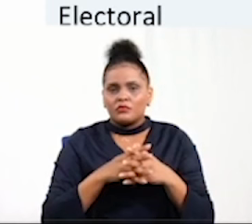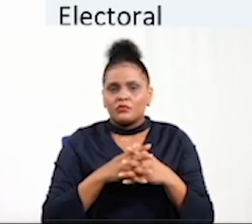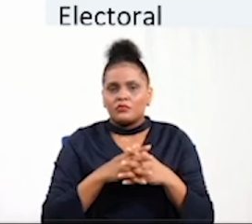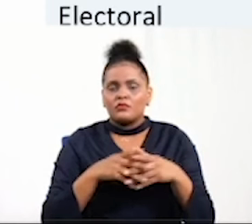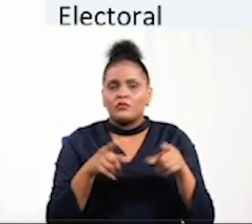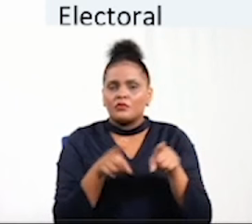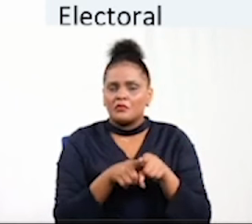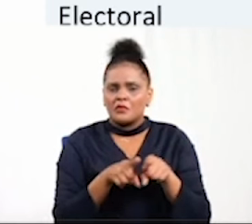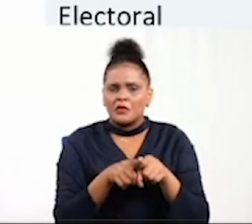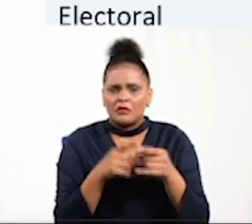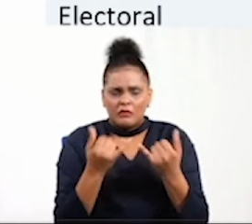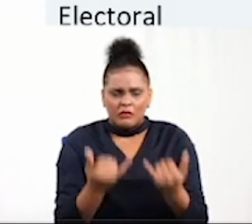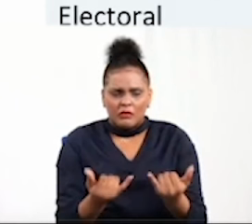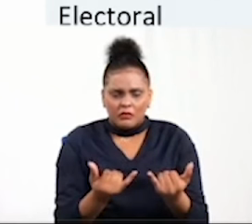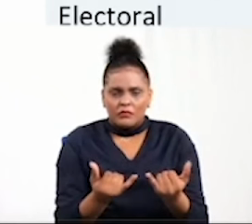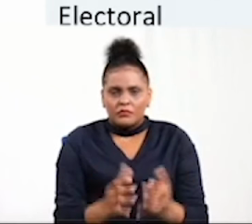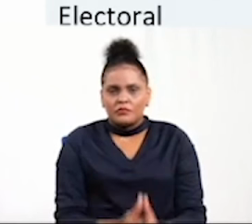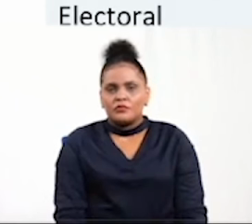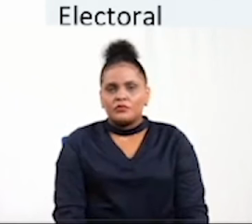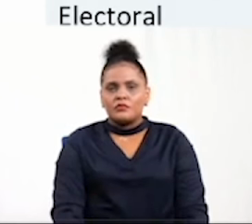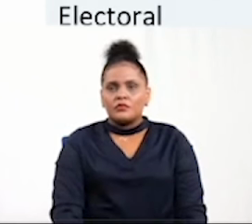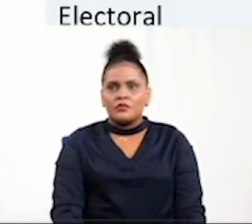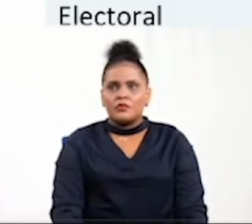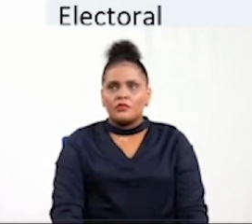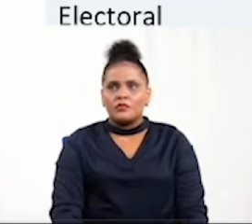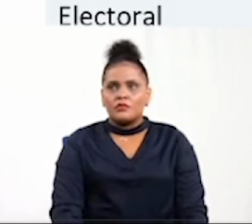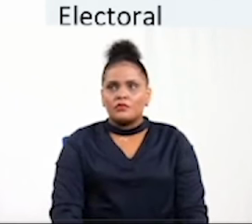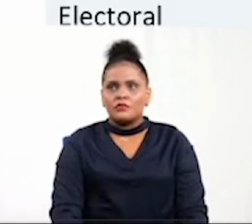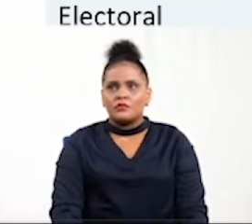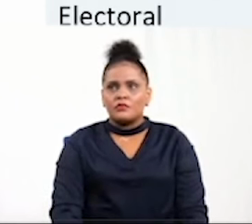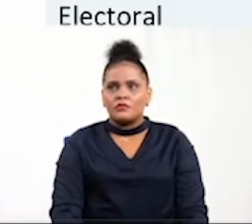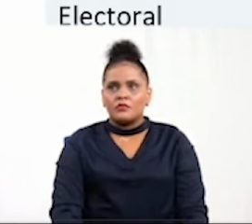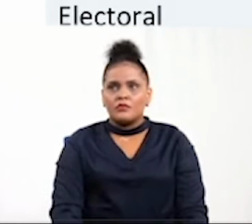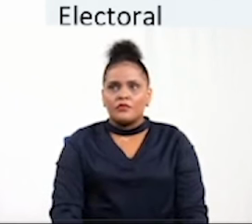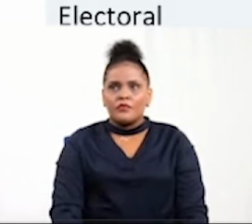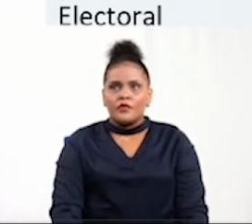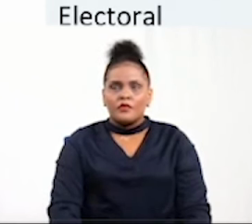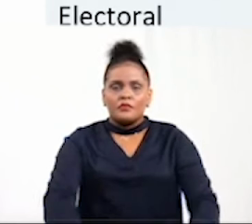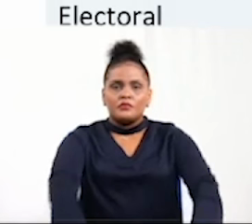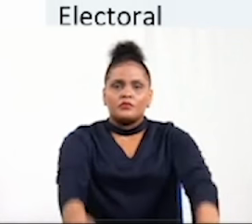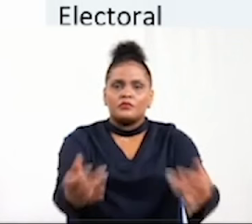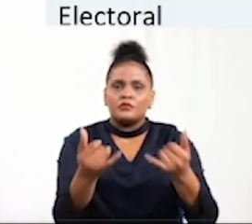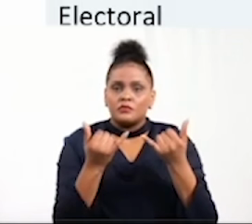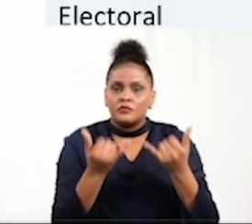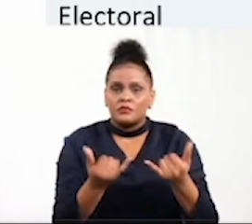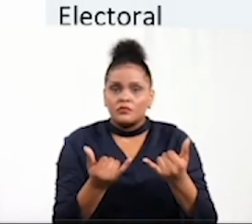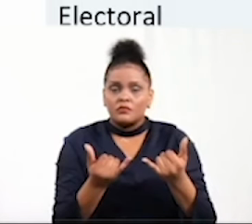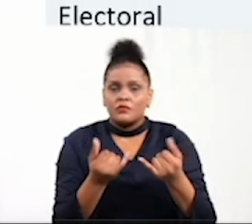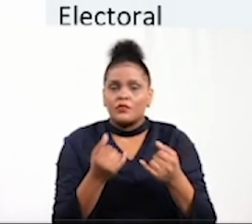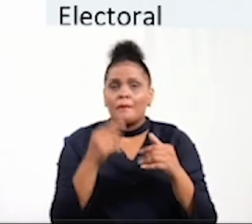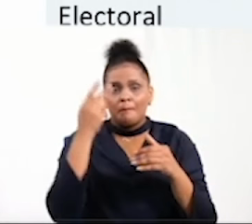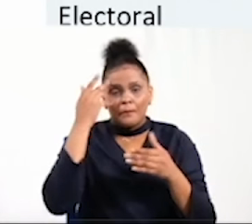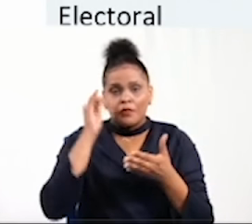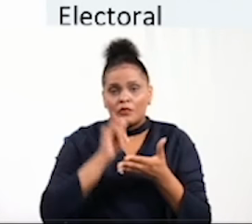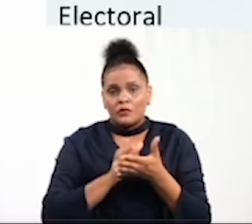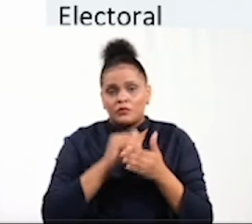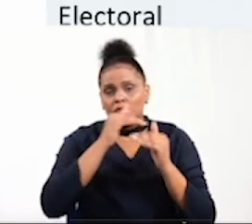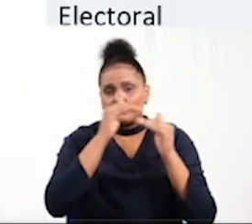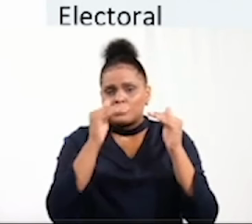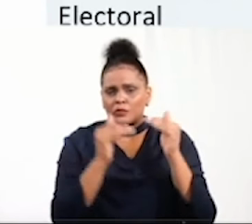estar sucediendo en el caso panameño entonces es por eso que la puntuación aquí fue bastante baja solo 20